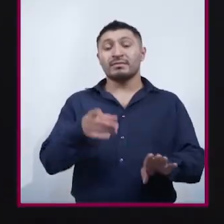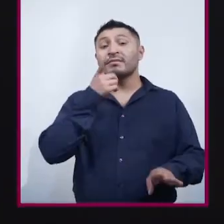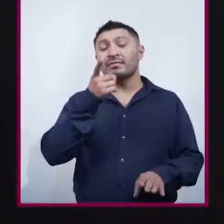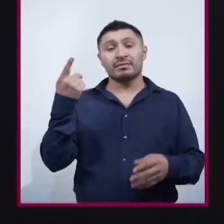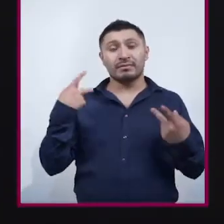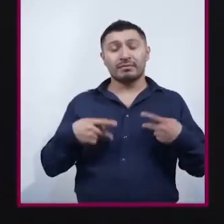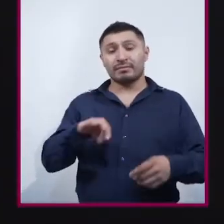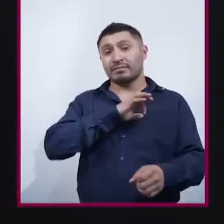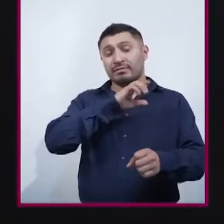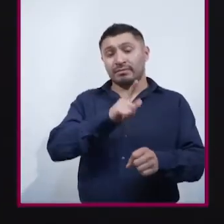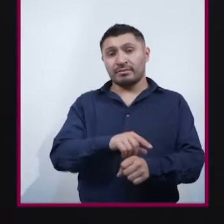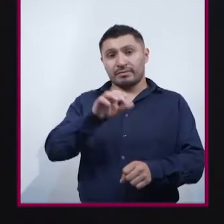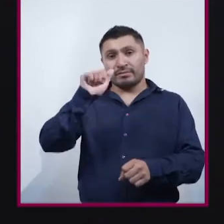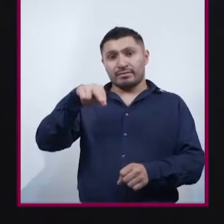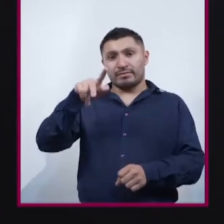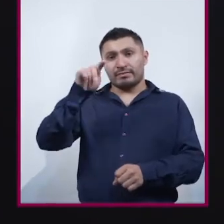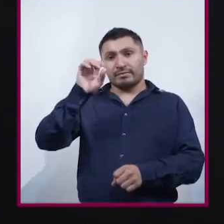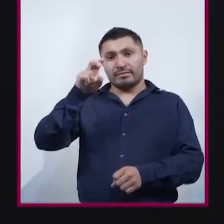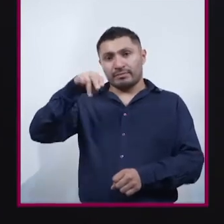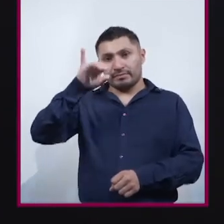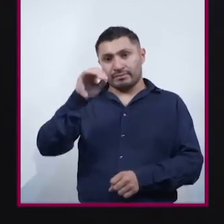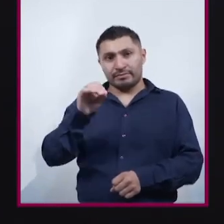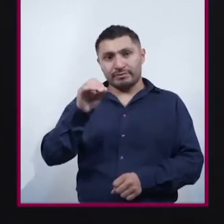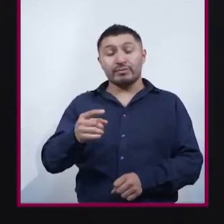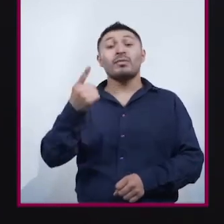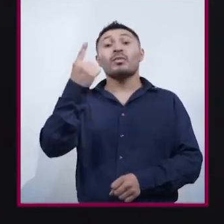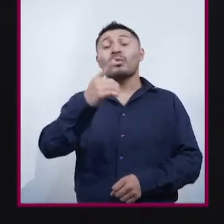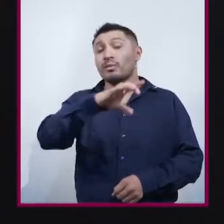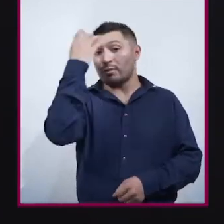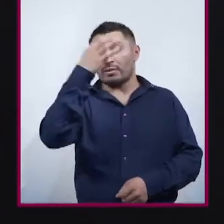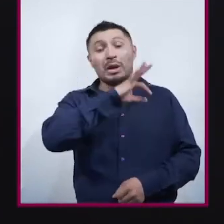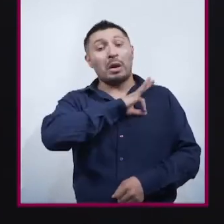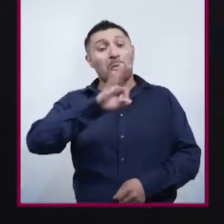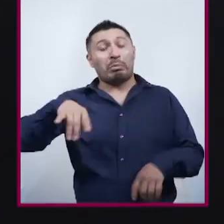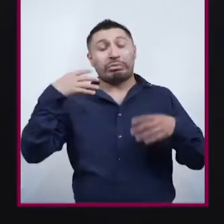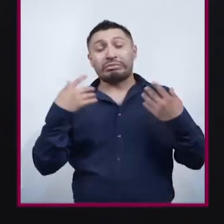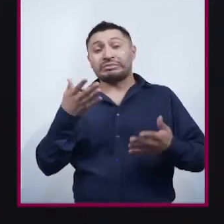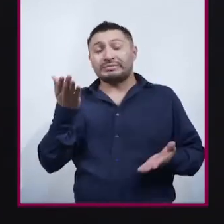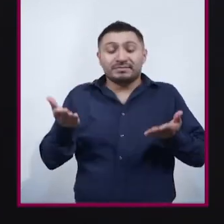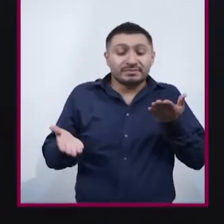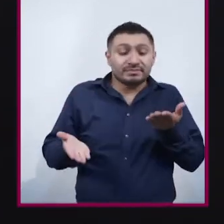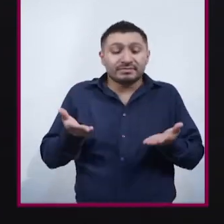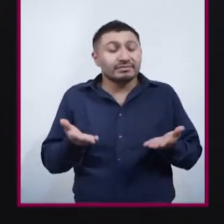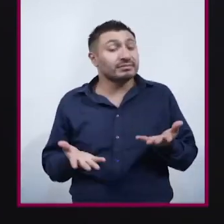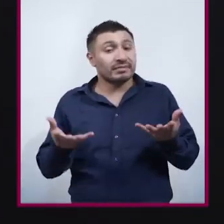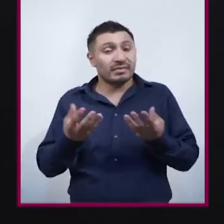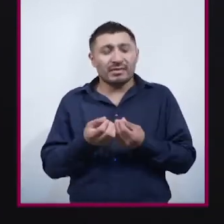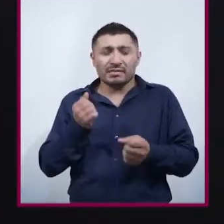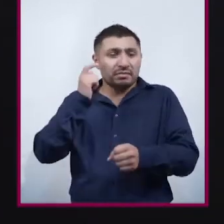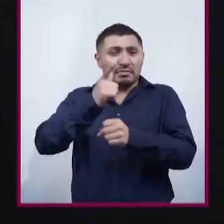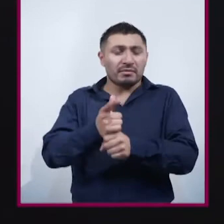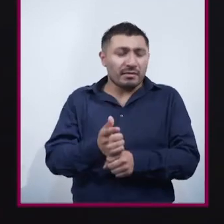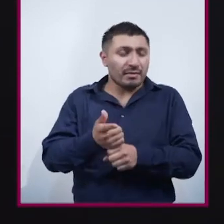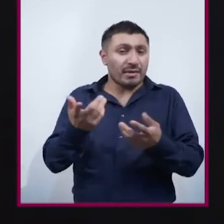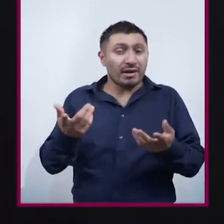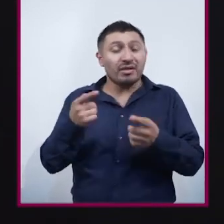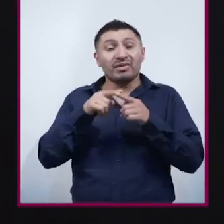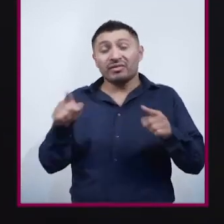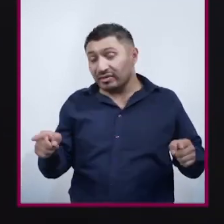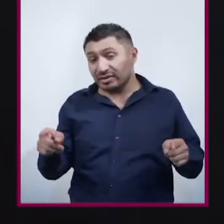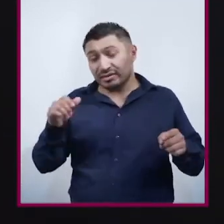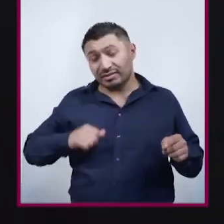Como señala el especialista Antonio Rodríguez de las Heras, una fotografía puede ser equiparable con un hallazgo